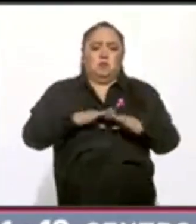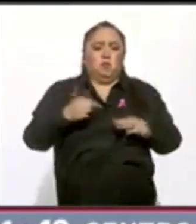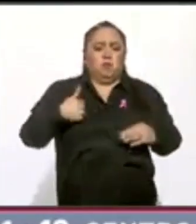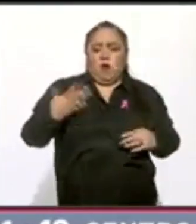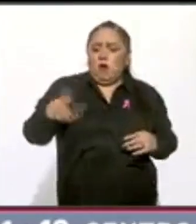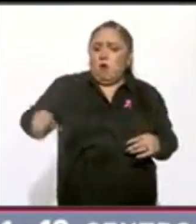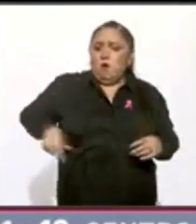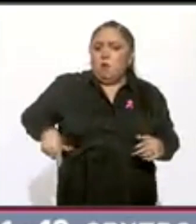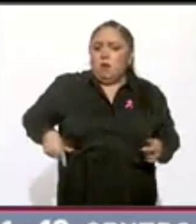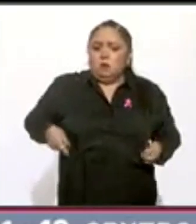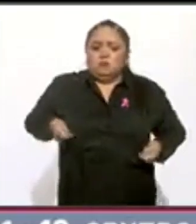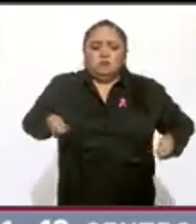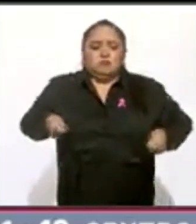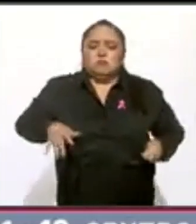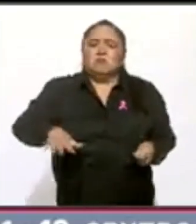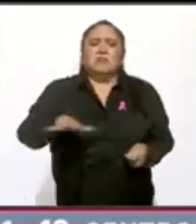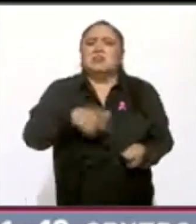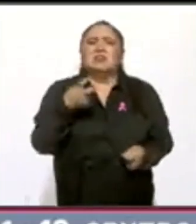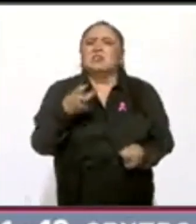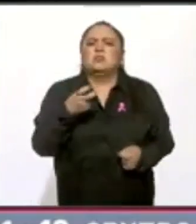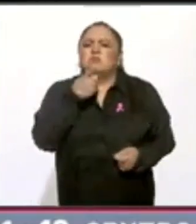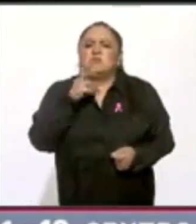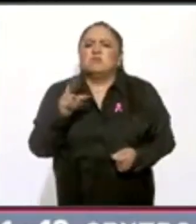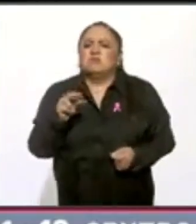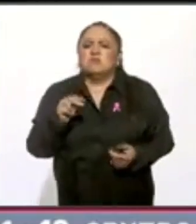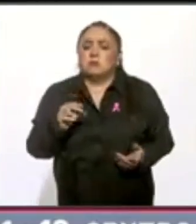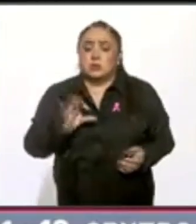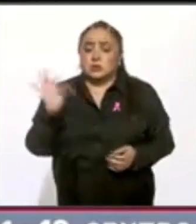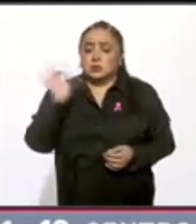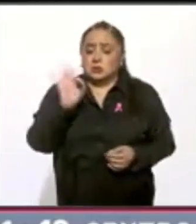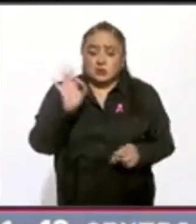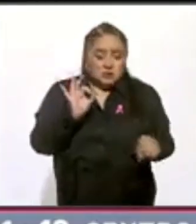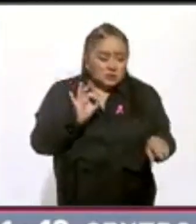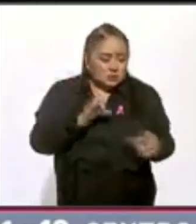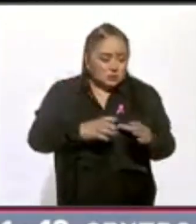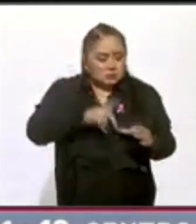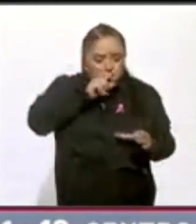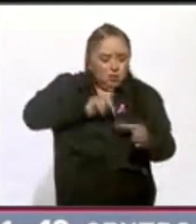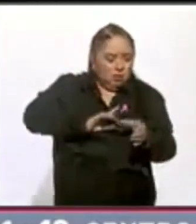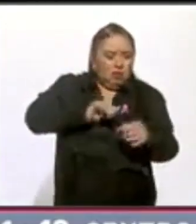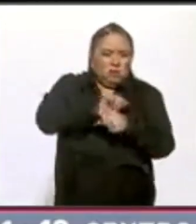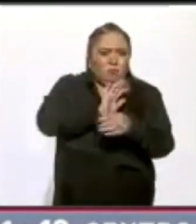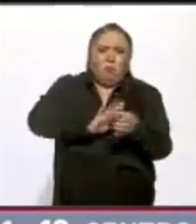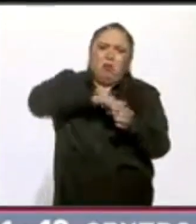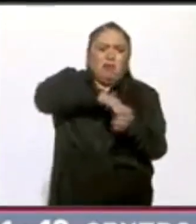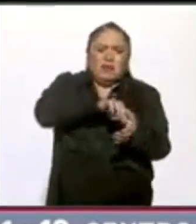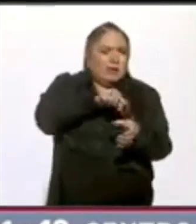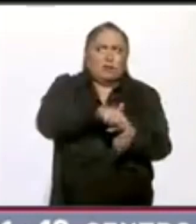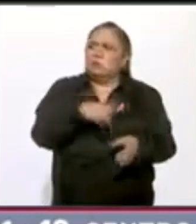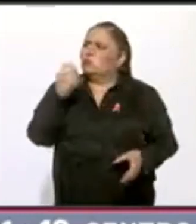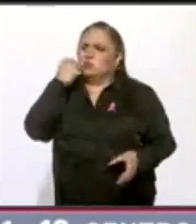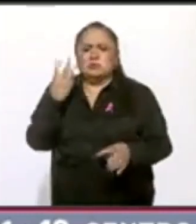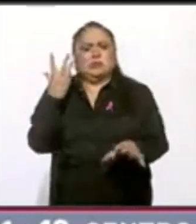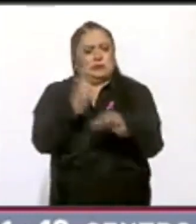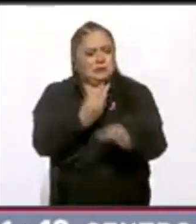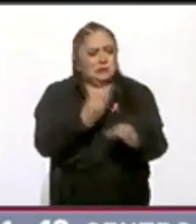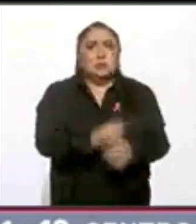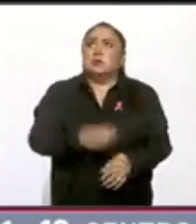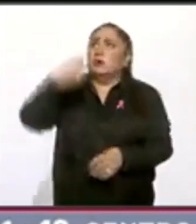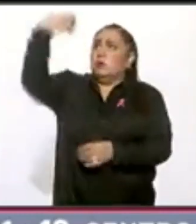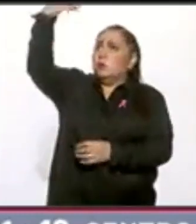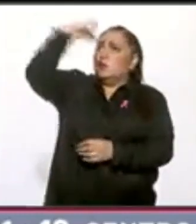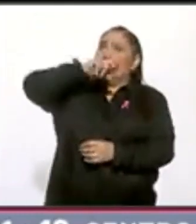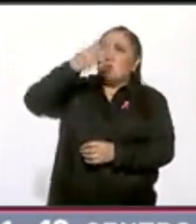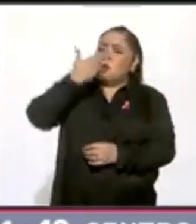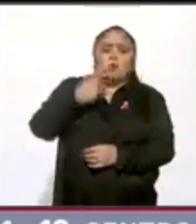gobernar. ¿Eso qué quiere decir? Bueno, que si hay un bache, pues aquí está el bache y hay que resolver el problema del bache. Si no sirve la luminaria, pues